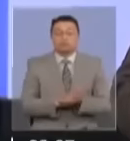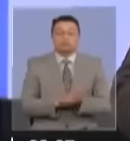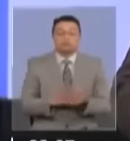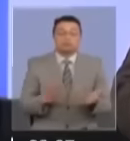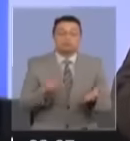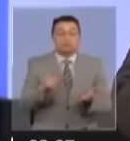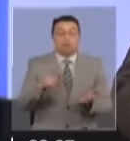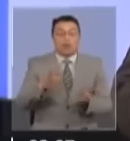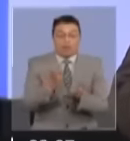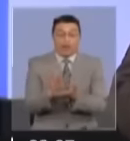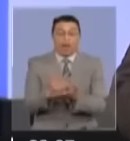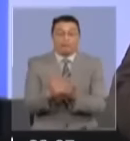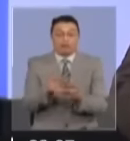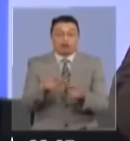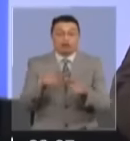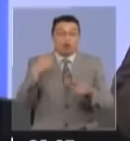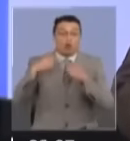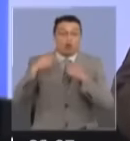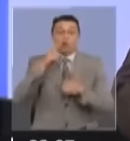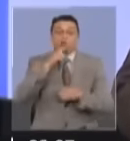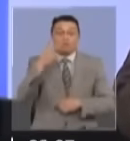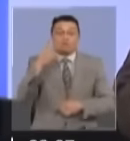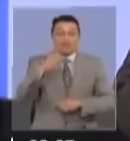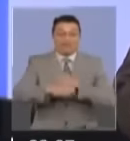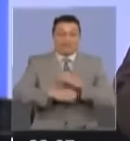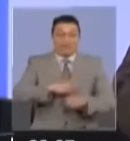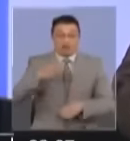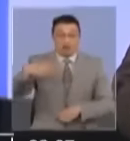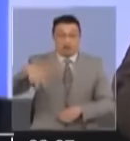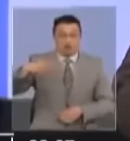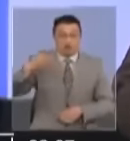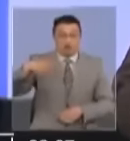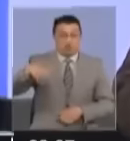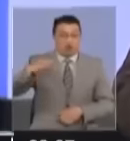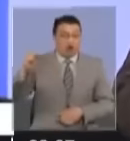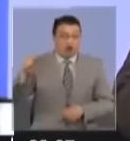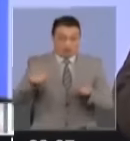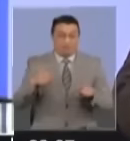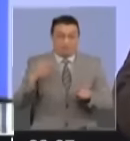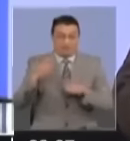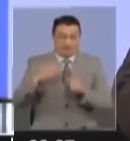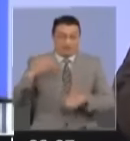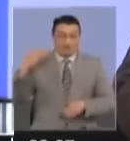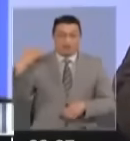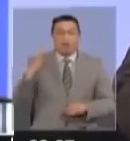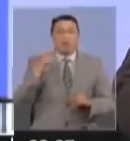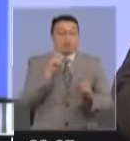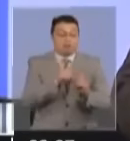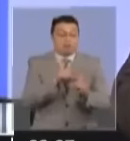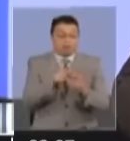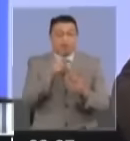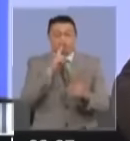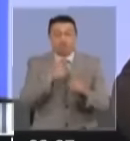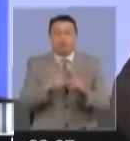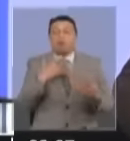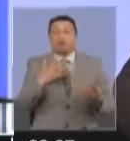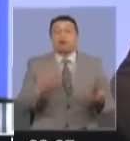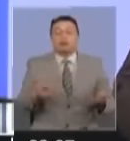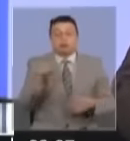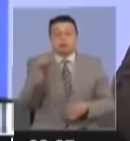a las administraciones que han estado en los últimos 20 años en Ñuñoa, entonces... ¿Para qué vamos a personalizar el nombre? El alcalde